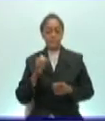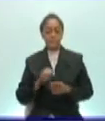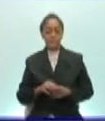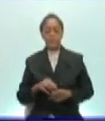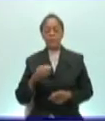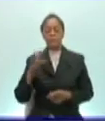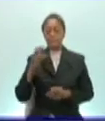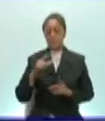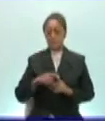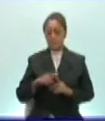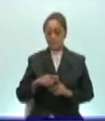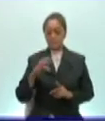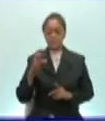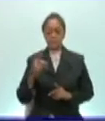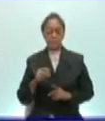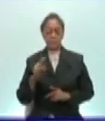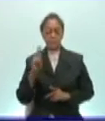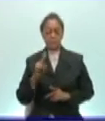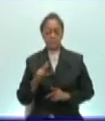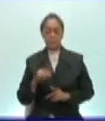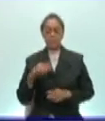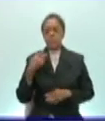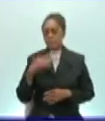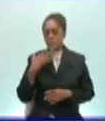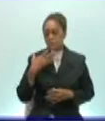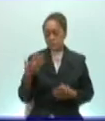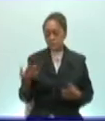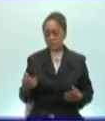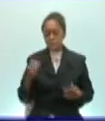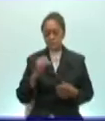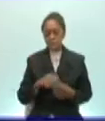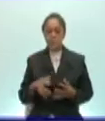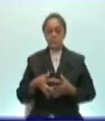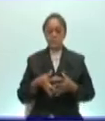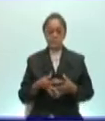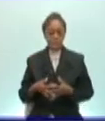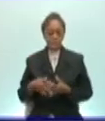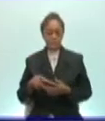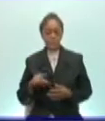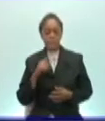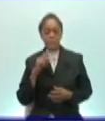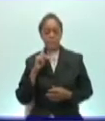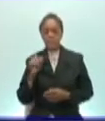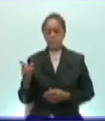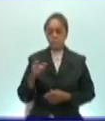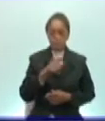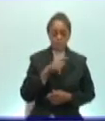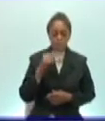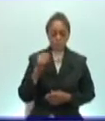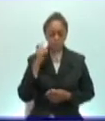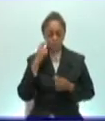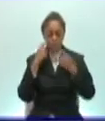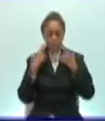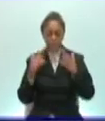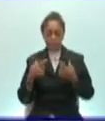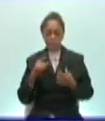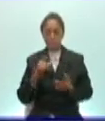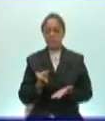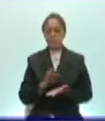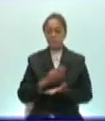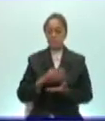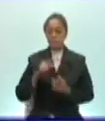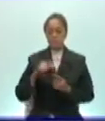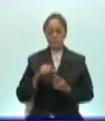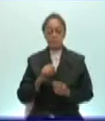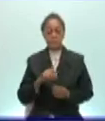número 2, ¿qué hechos ustedes tienen para demostrar esta actuación norteamericana? Vamos a hacer un recorrido con hechos que son importantes, que están en su libro de texto, pero